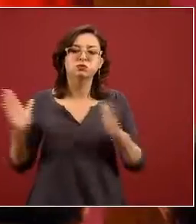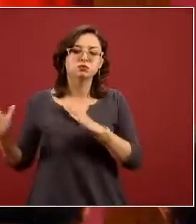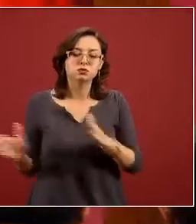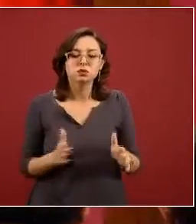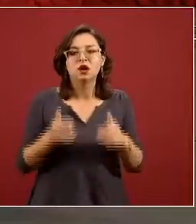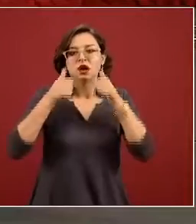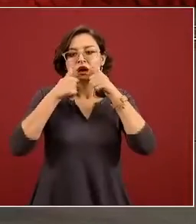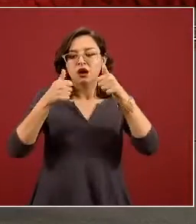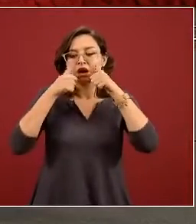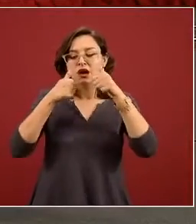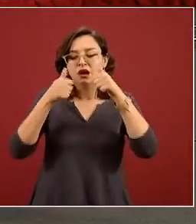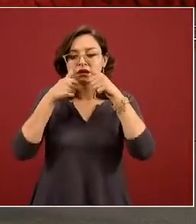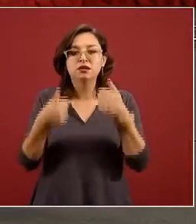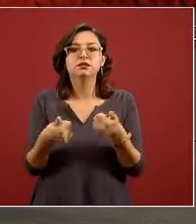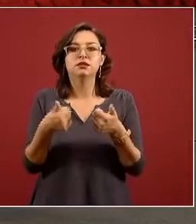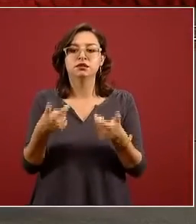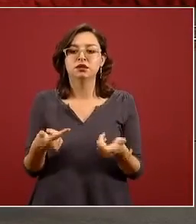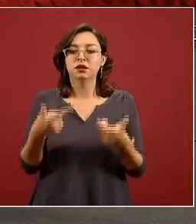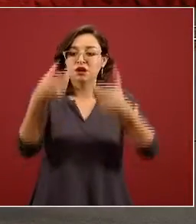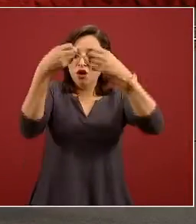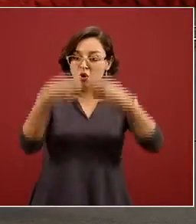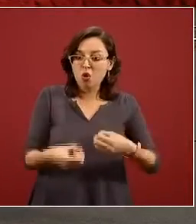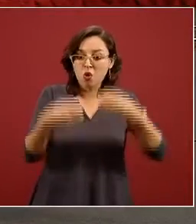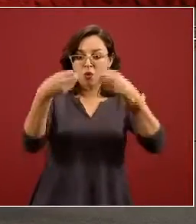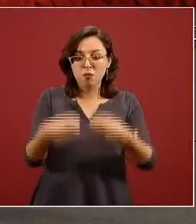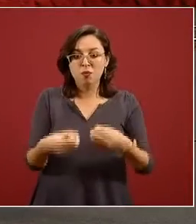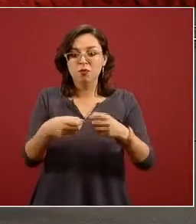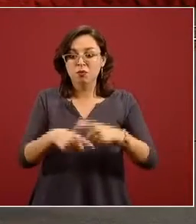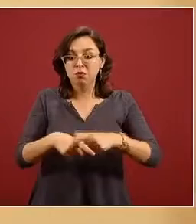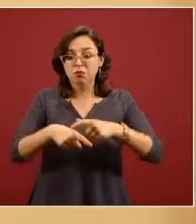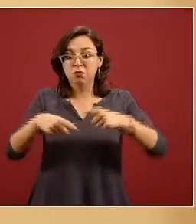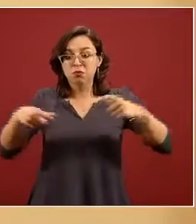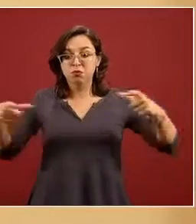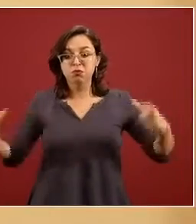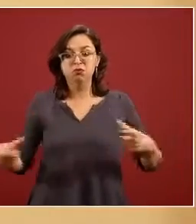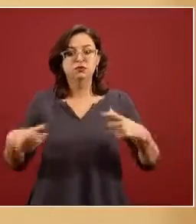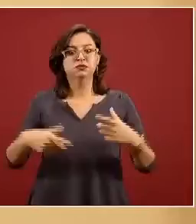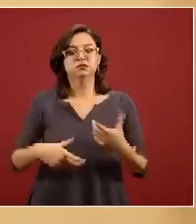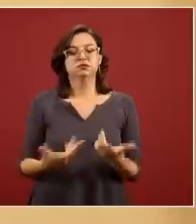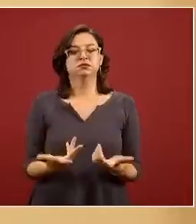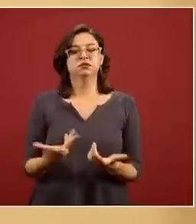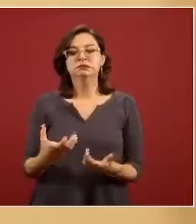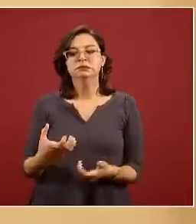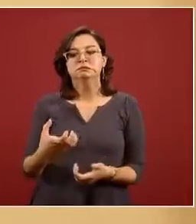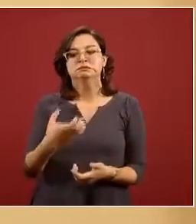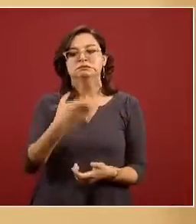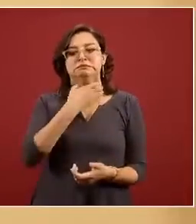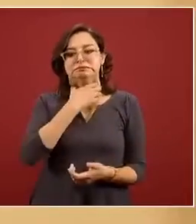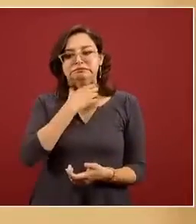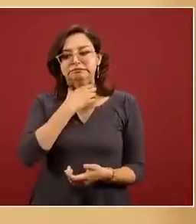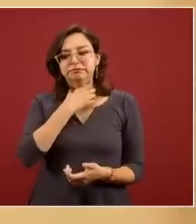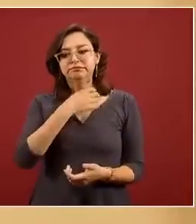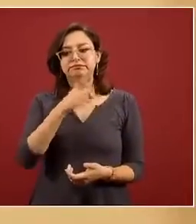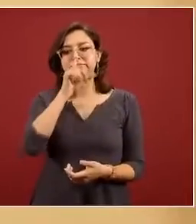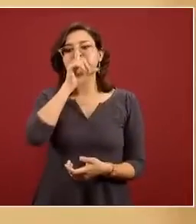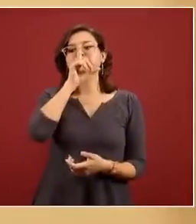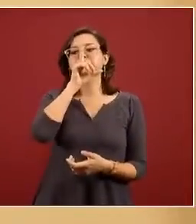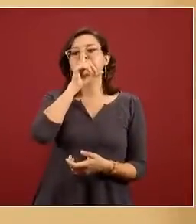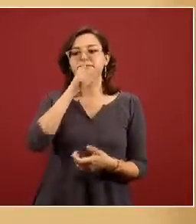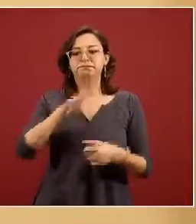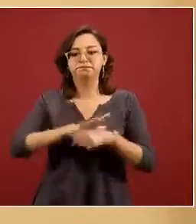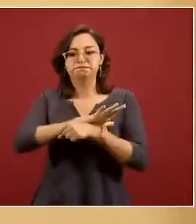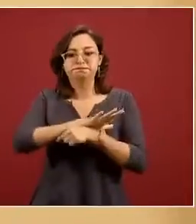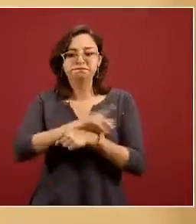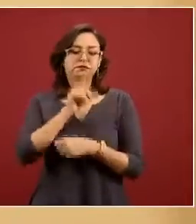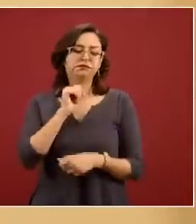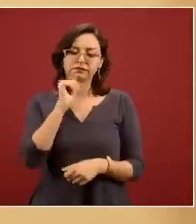hospitalización, y que esta ocupación no continúe avanzando hasta llegar a un grado que muestre una